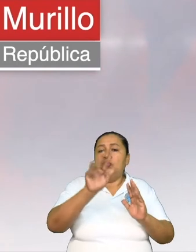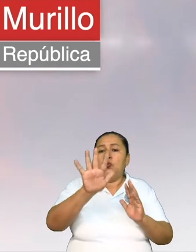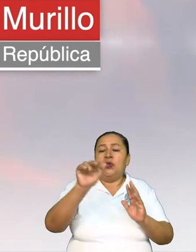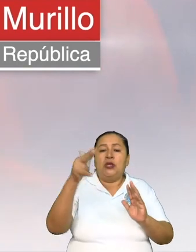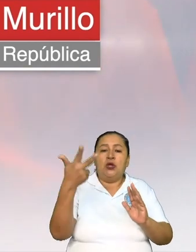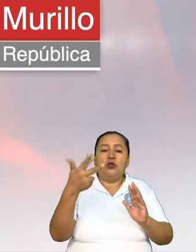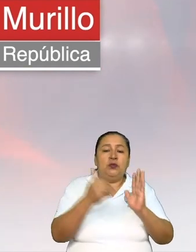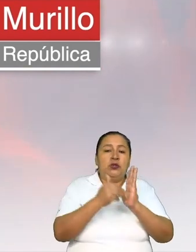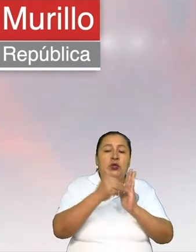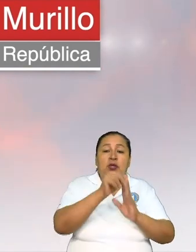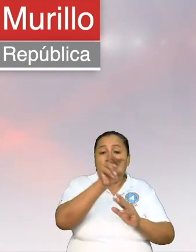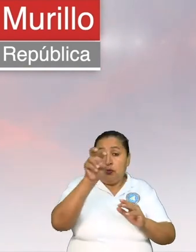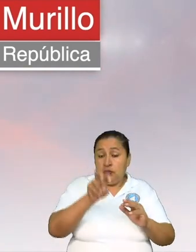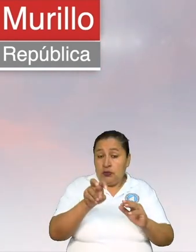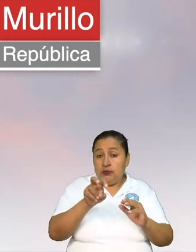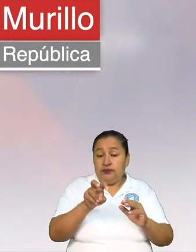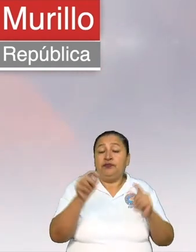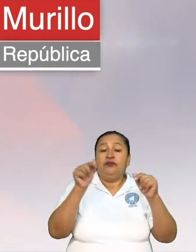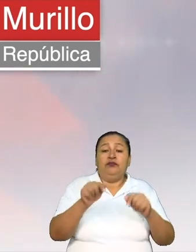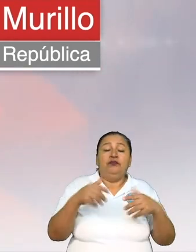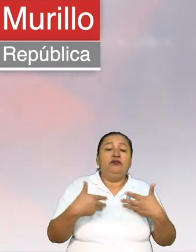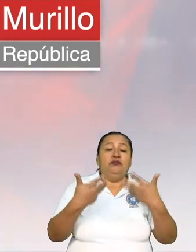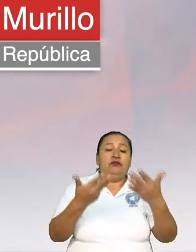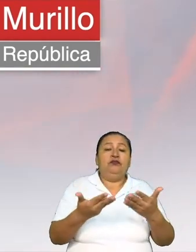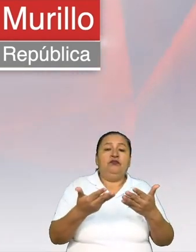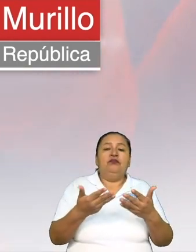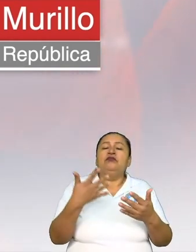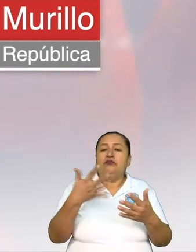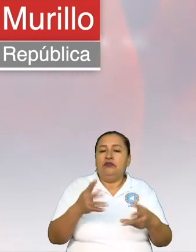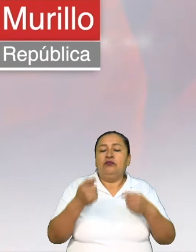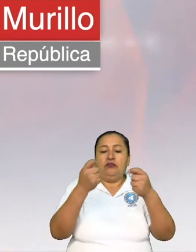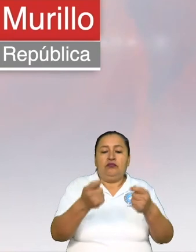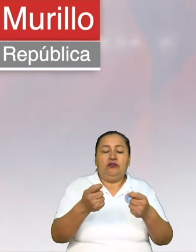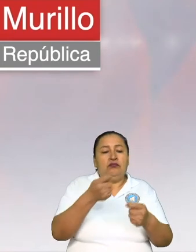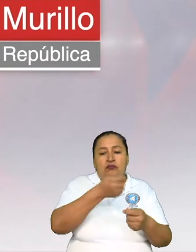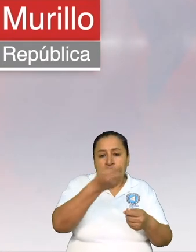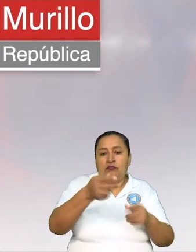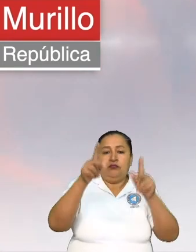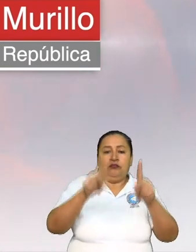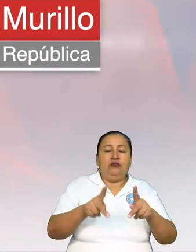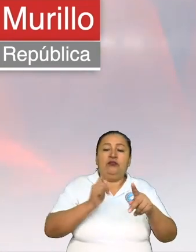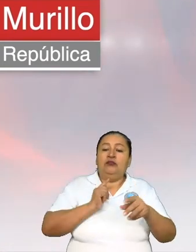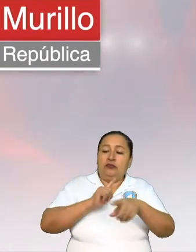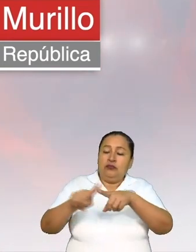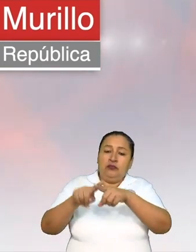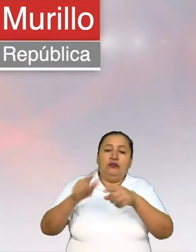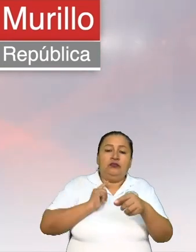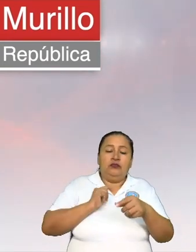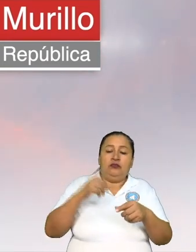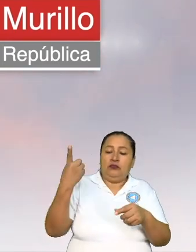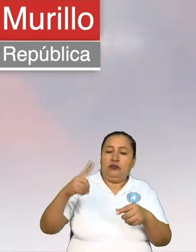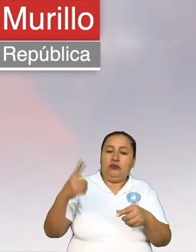3.258 millones de Córdoba están siendo asignados a quienes tienen el